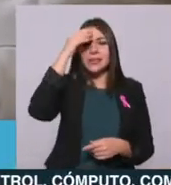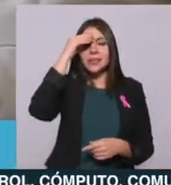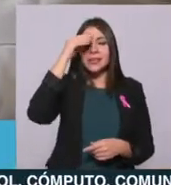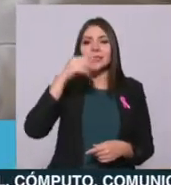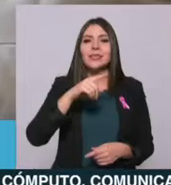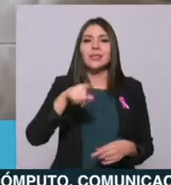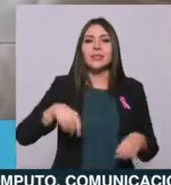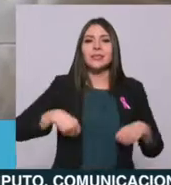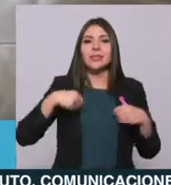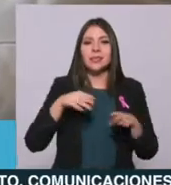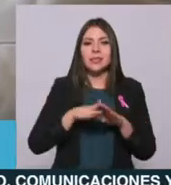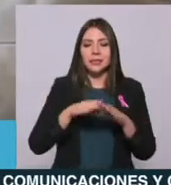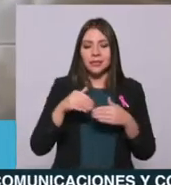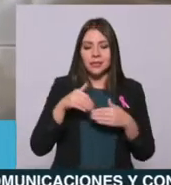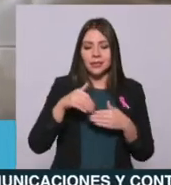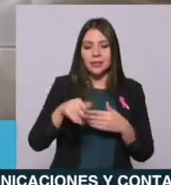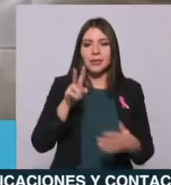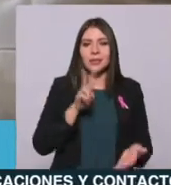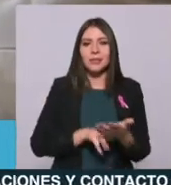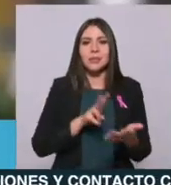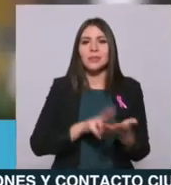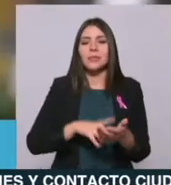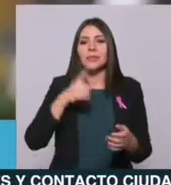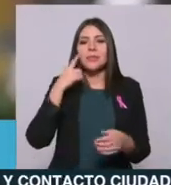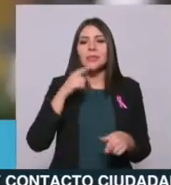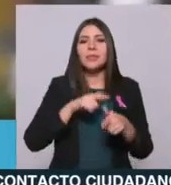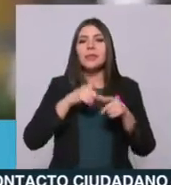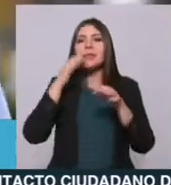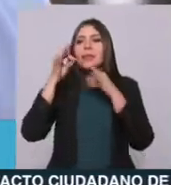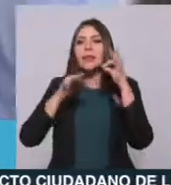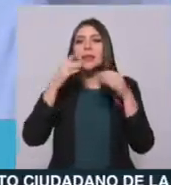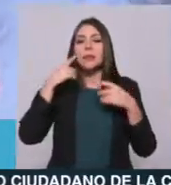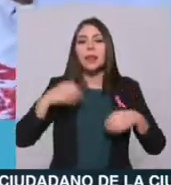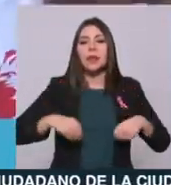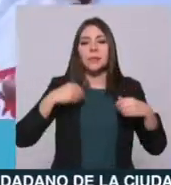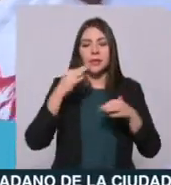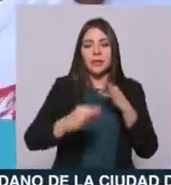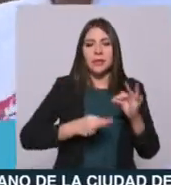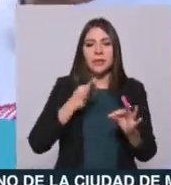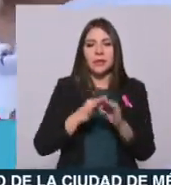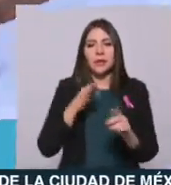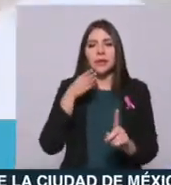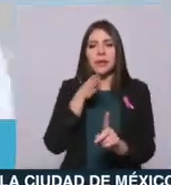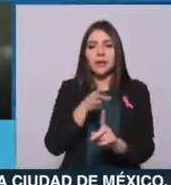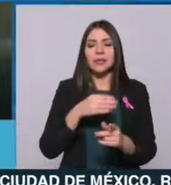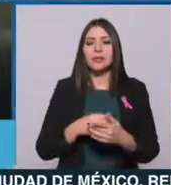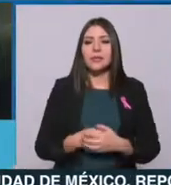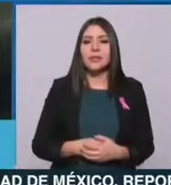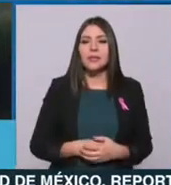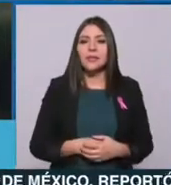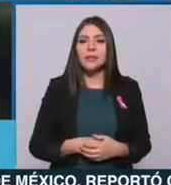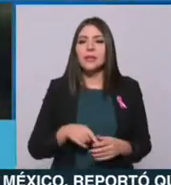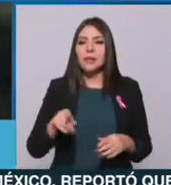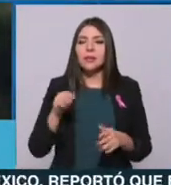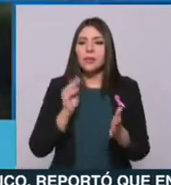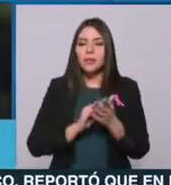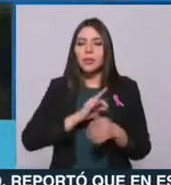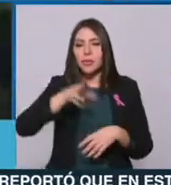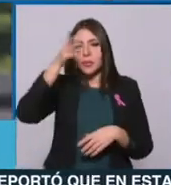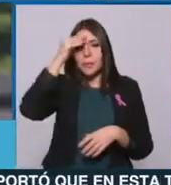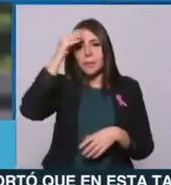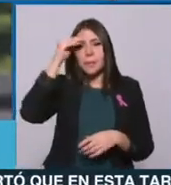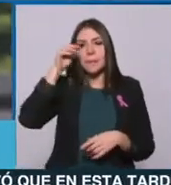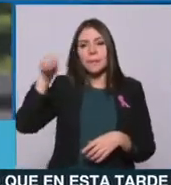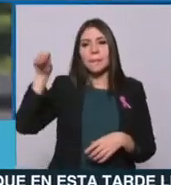baluarte, como una columna para seguir teniendo ilusiones y un propósito de vida. Realmente podemos seguir aprendiendo en muchos lugares